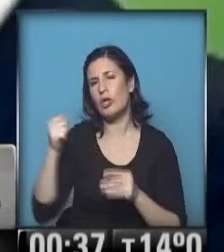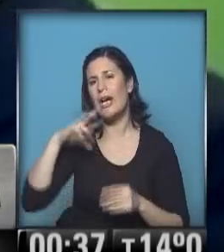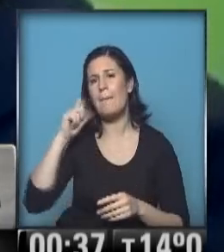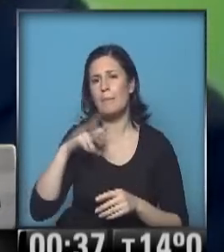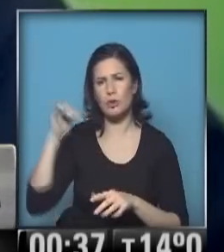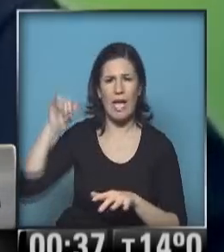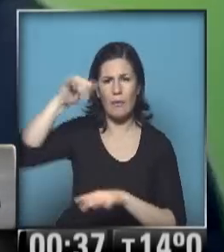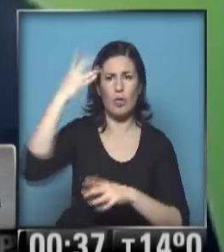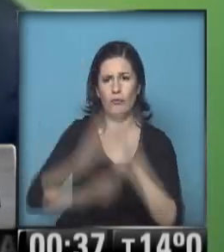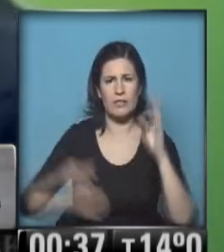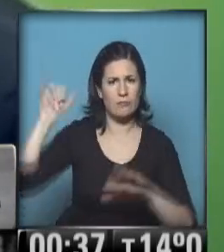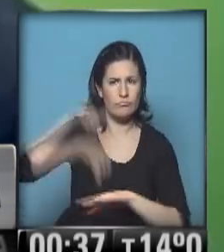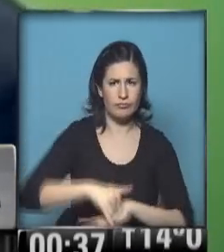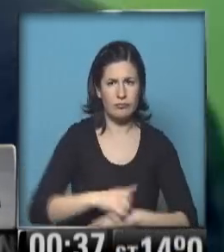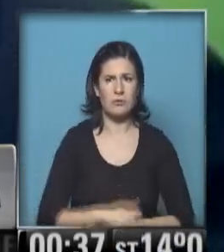aviação.